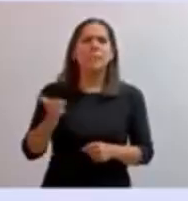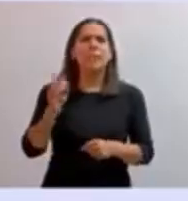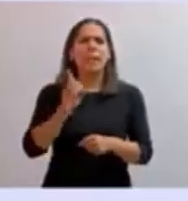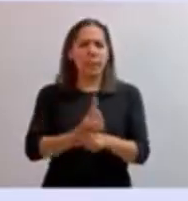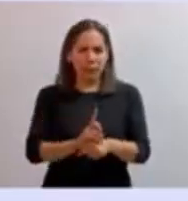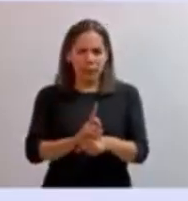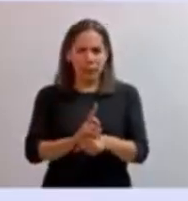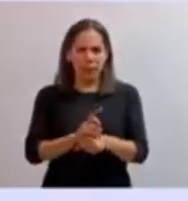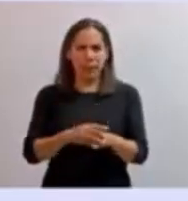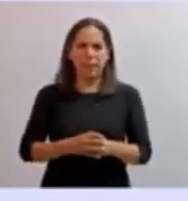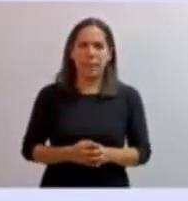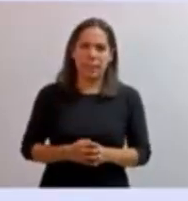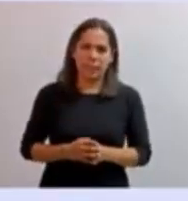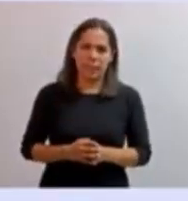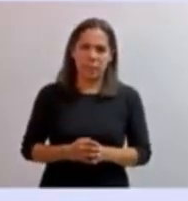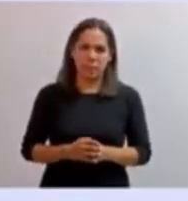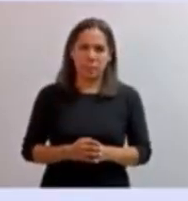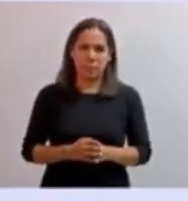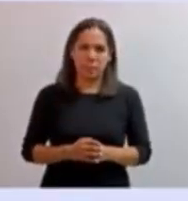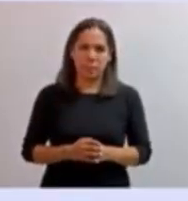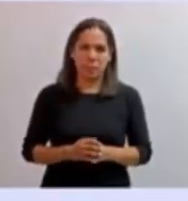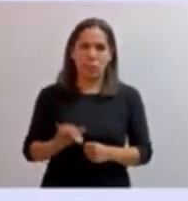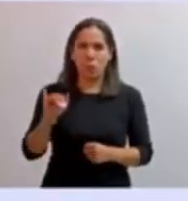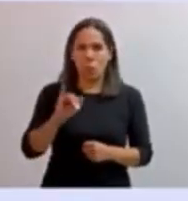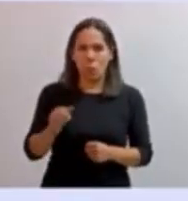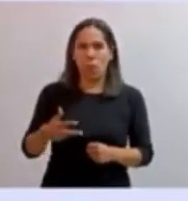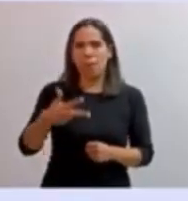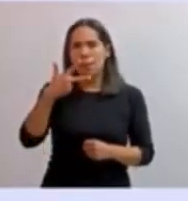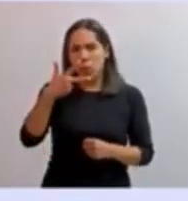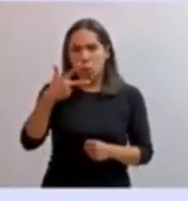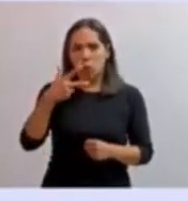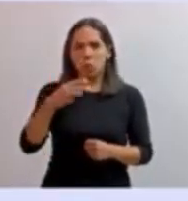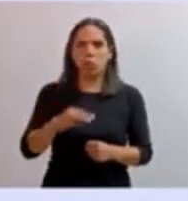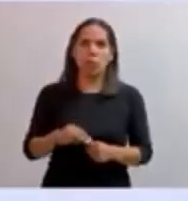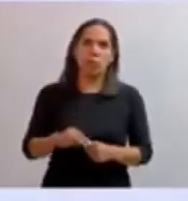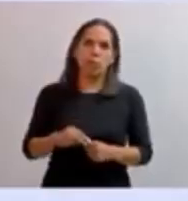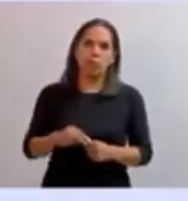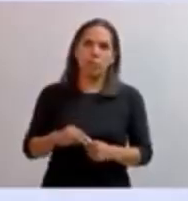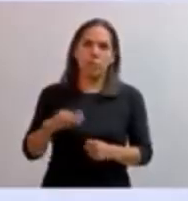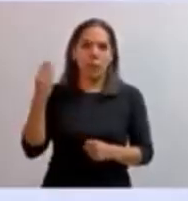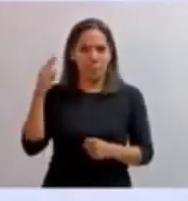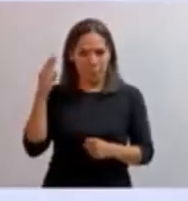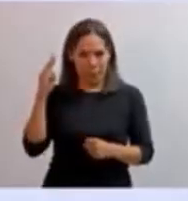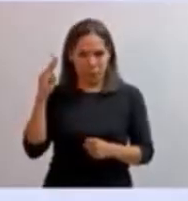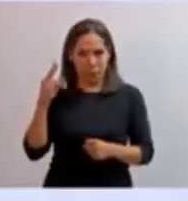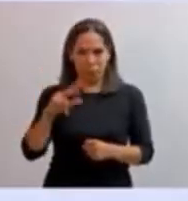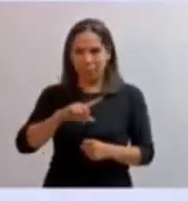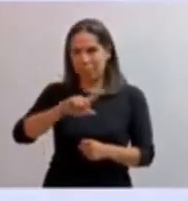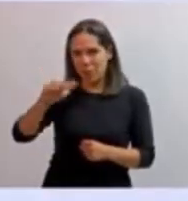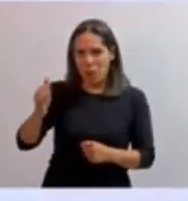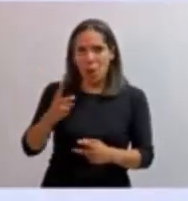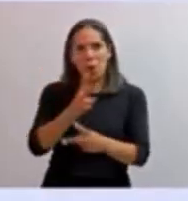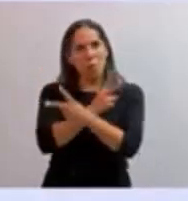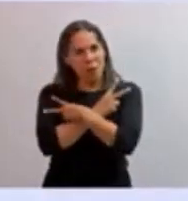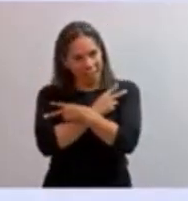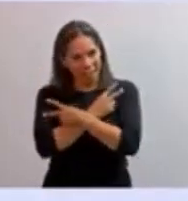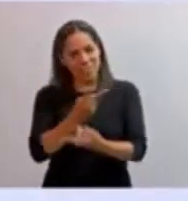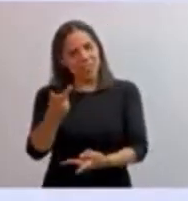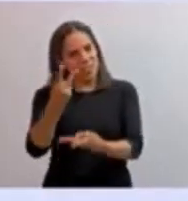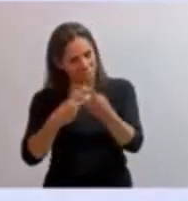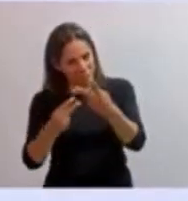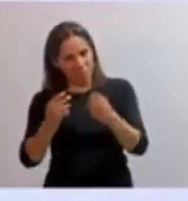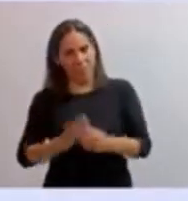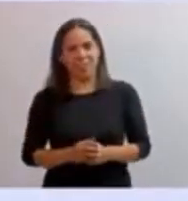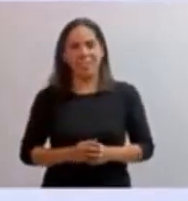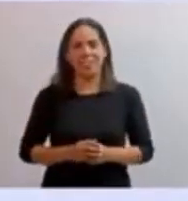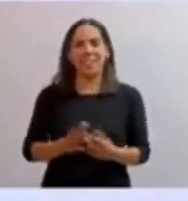diálogo, misma que se transmitirá el jueves 8 de mayo, regresando del periodo de vacaciones, y esperamos contar